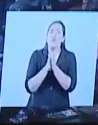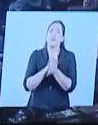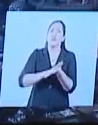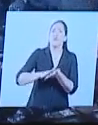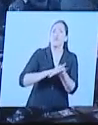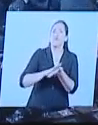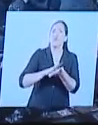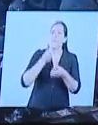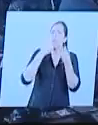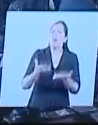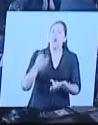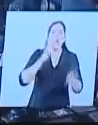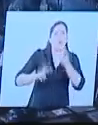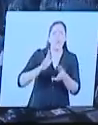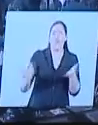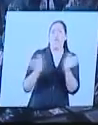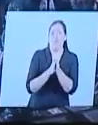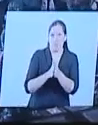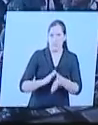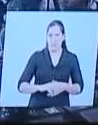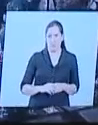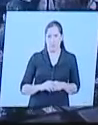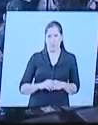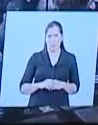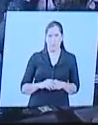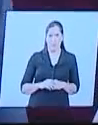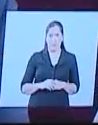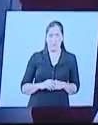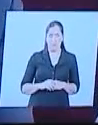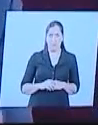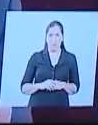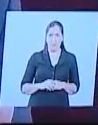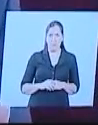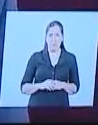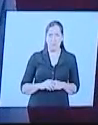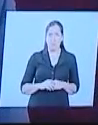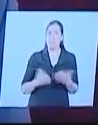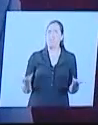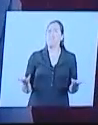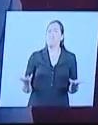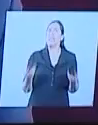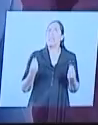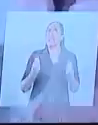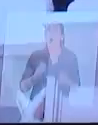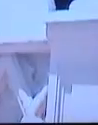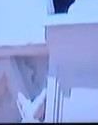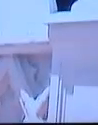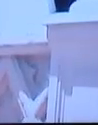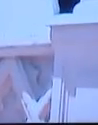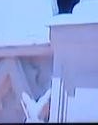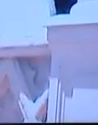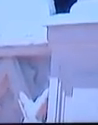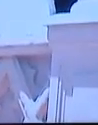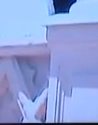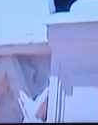había asueto, Claro. y lo que decía la gente, no hay ómnibus, era gente que se había